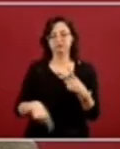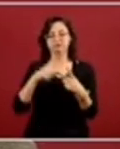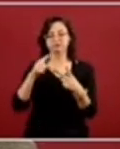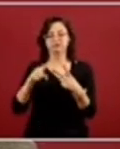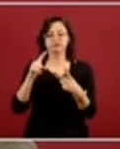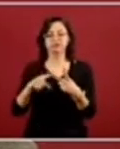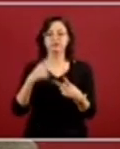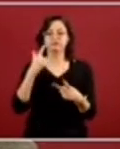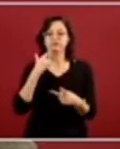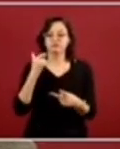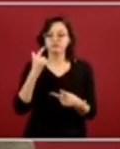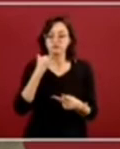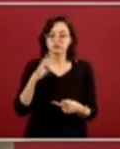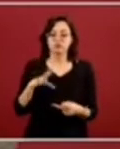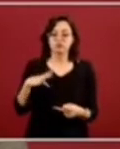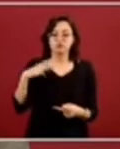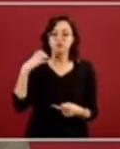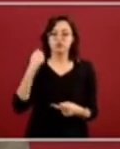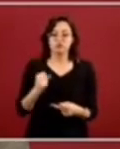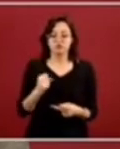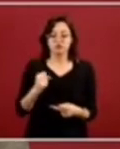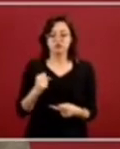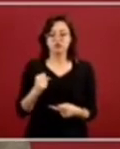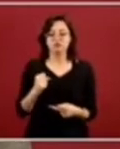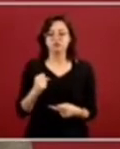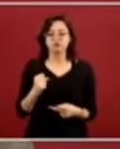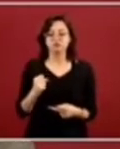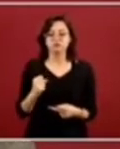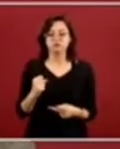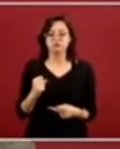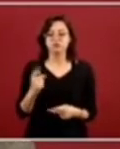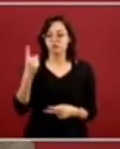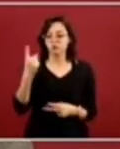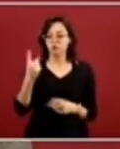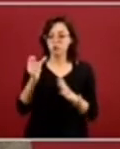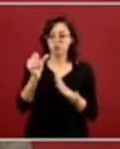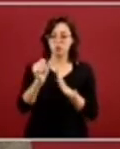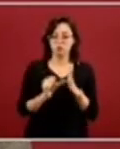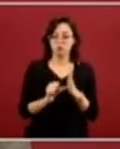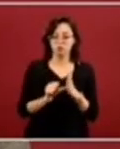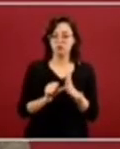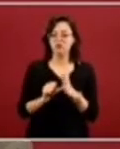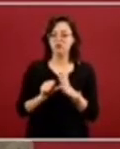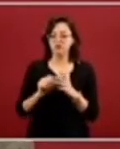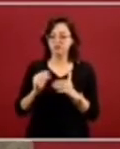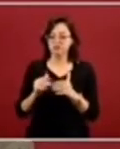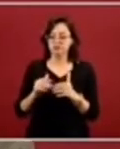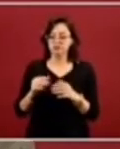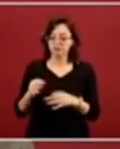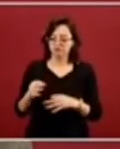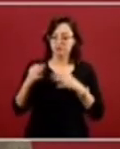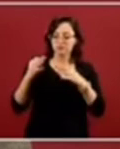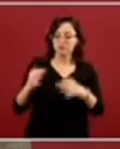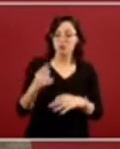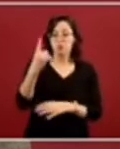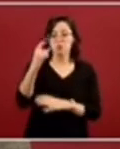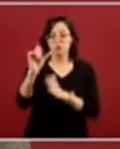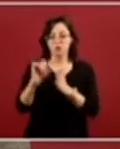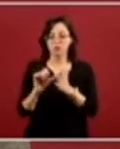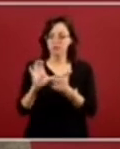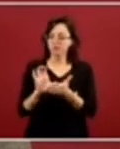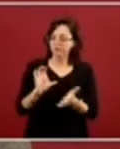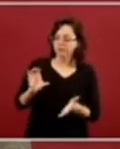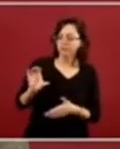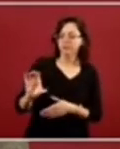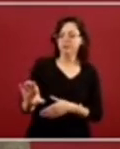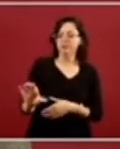un esfuerzo sectorial para que podamos garantizar un mes por adelantado. La razón de esto es que nuestros